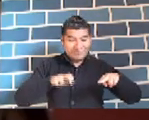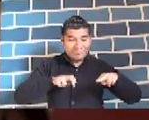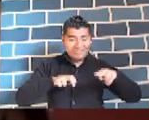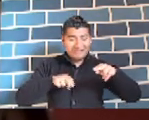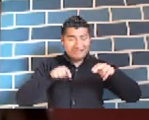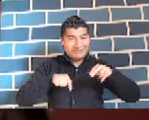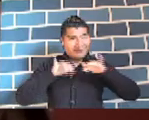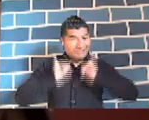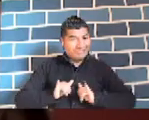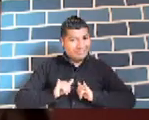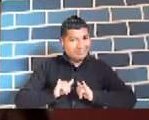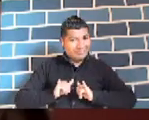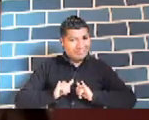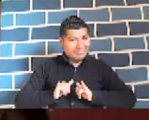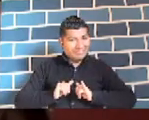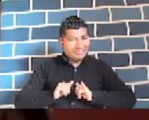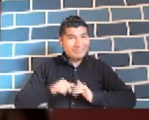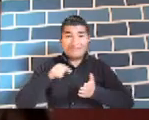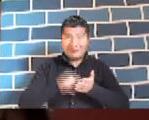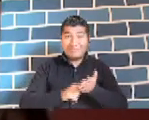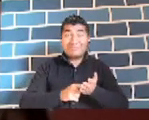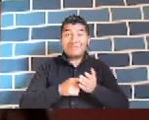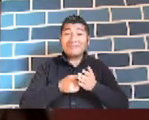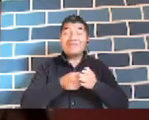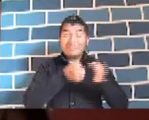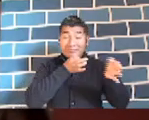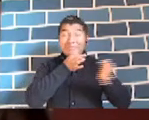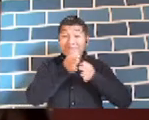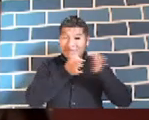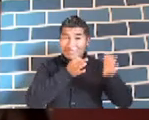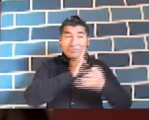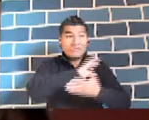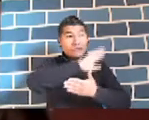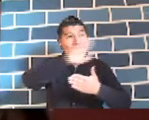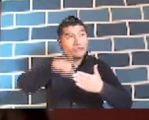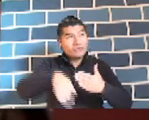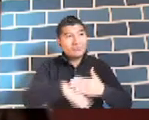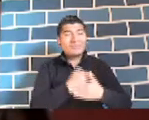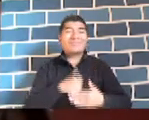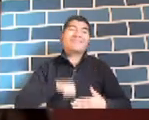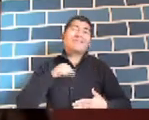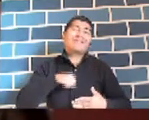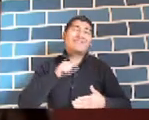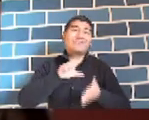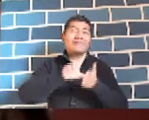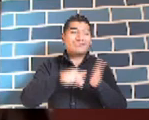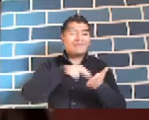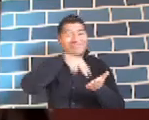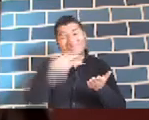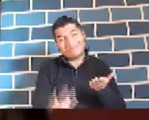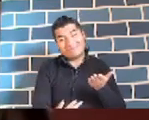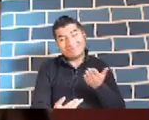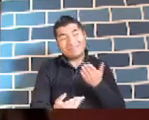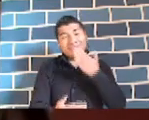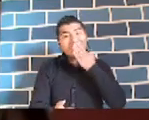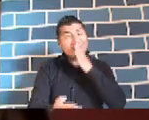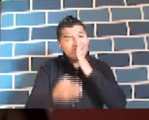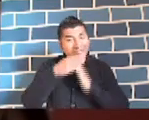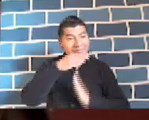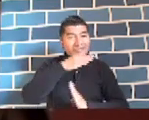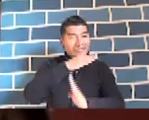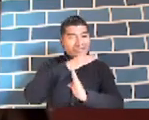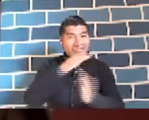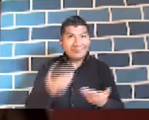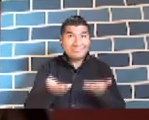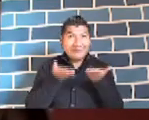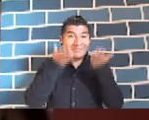y concluye esta primera enseñanza diciendo porque todo el que se eleva será humillado y el que se humilla será elevado